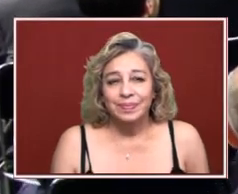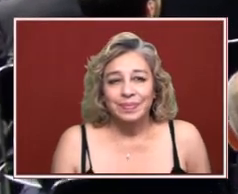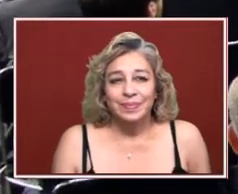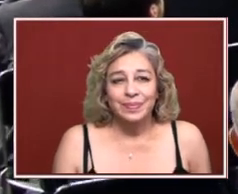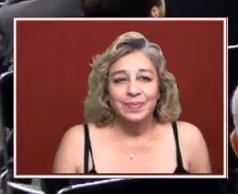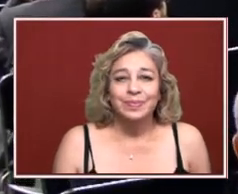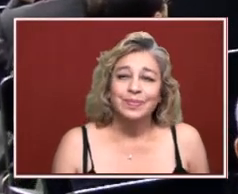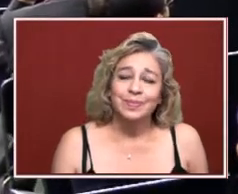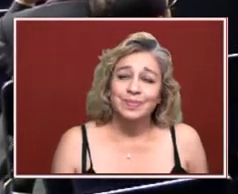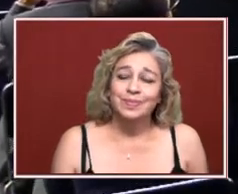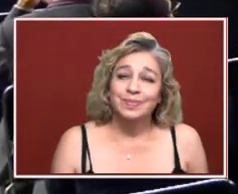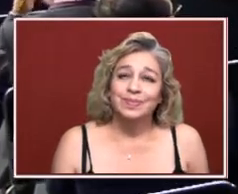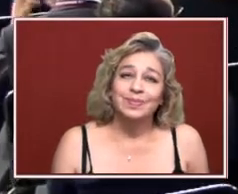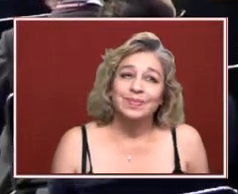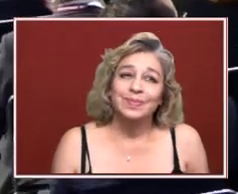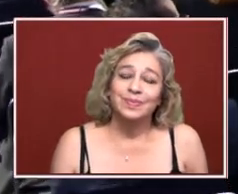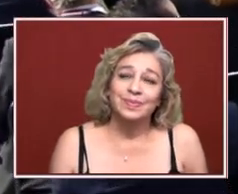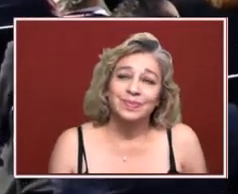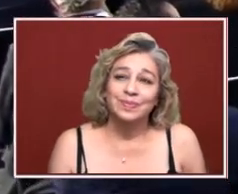Estamos